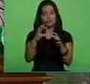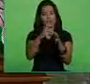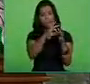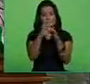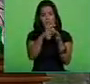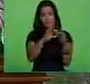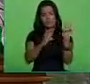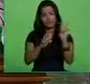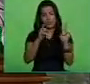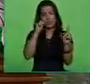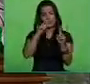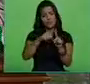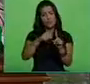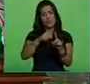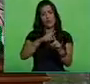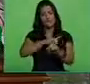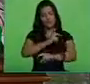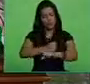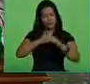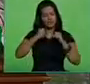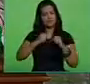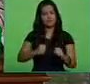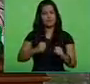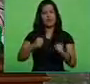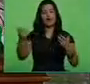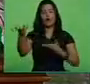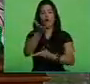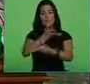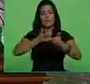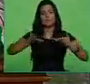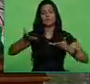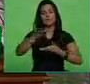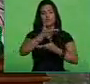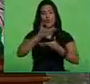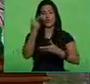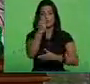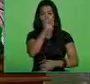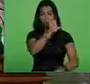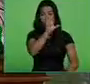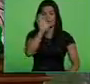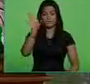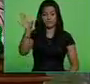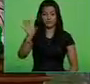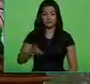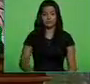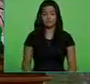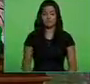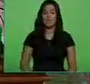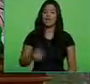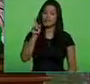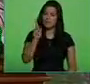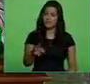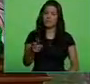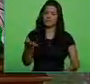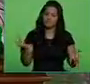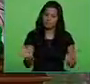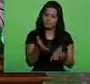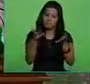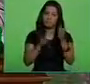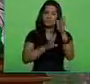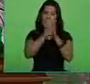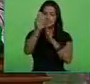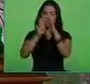para reforzar y ahondar sin cesar la cooperación amistosa de mutuo beneficio entre ambos países, así como promover el mayor desarrollo de la